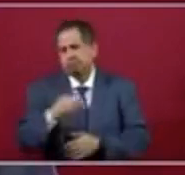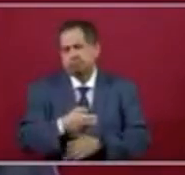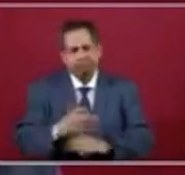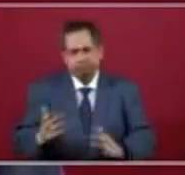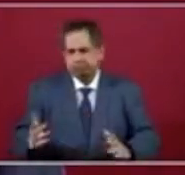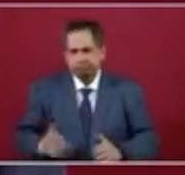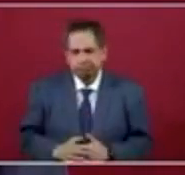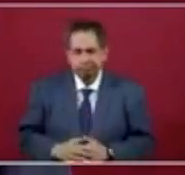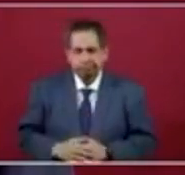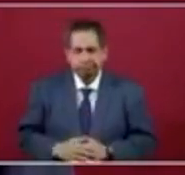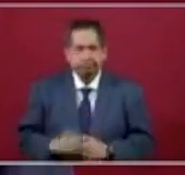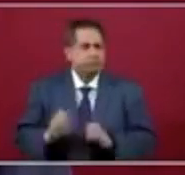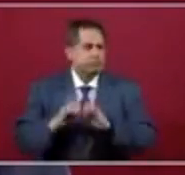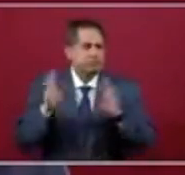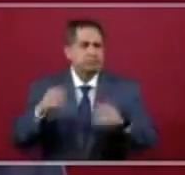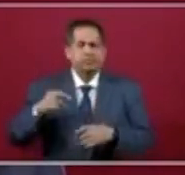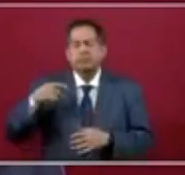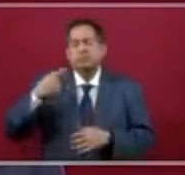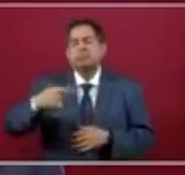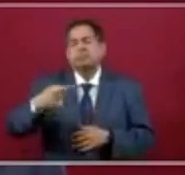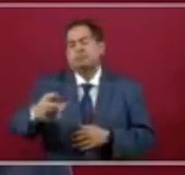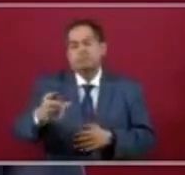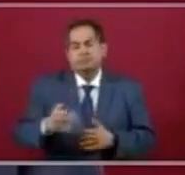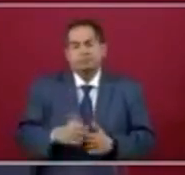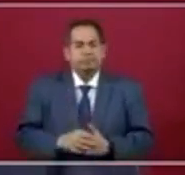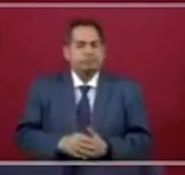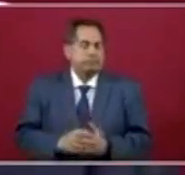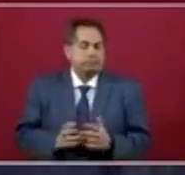Y desde luego